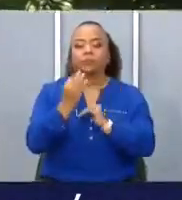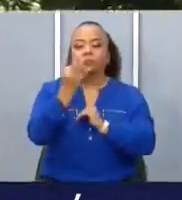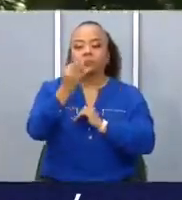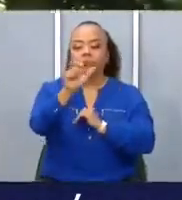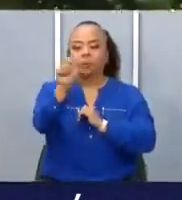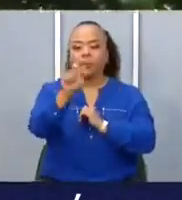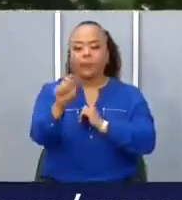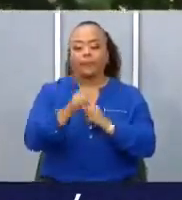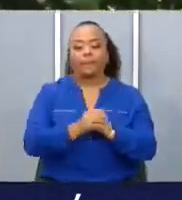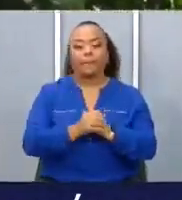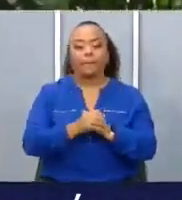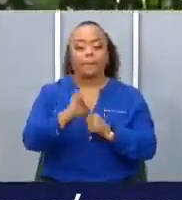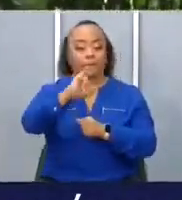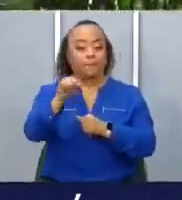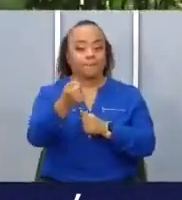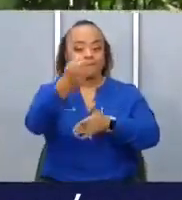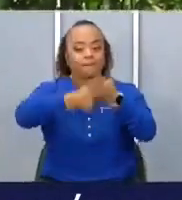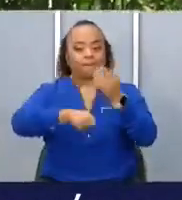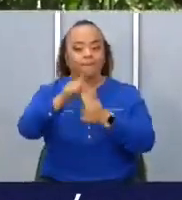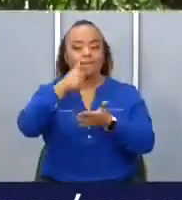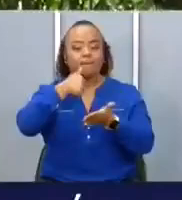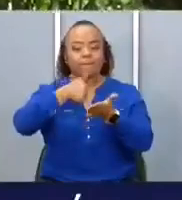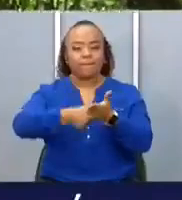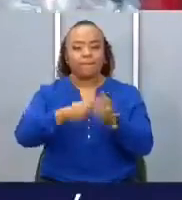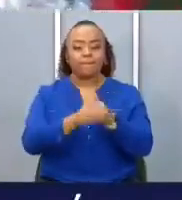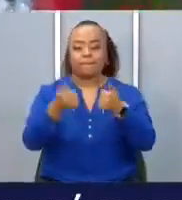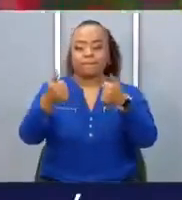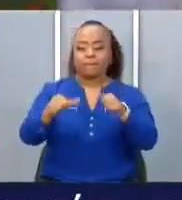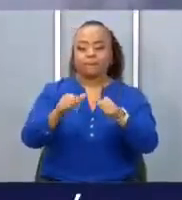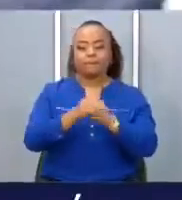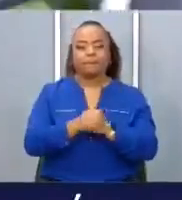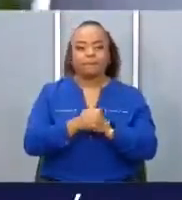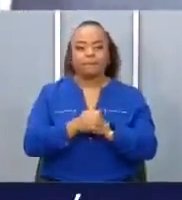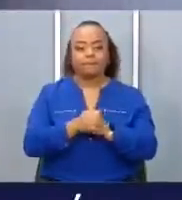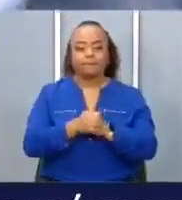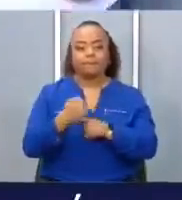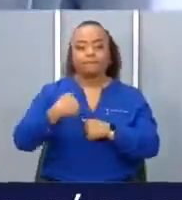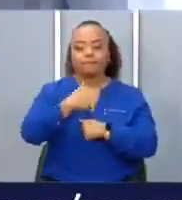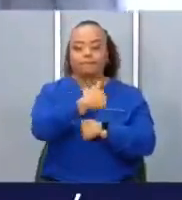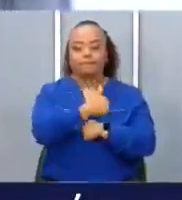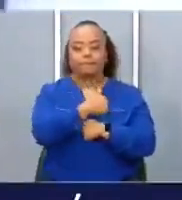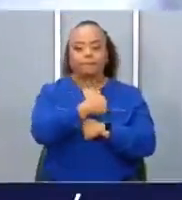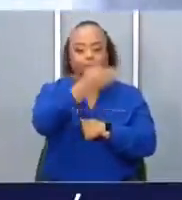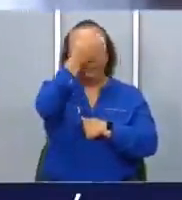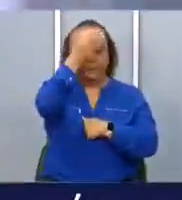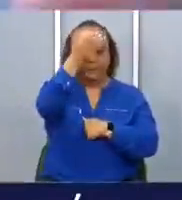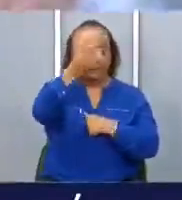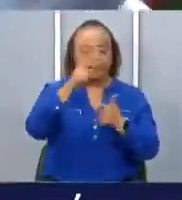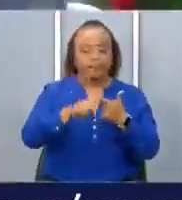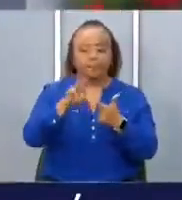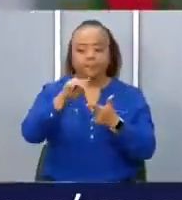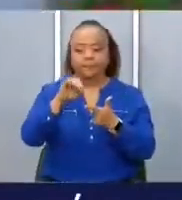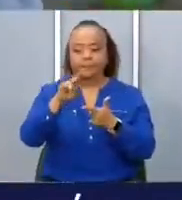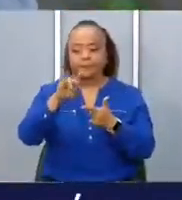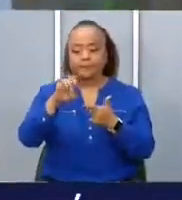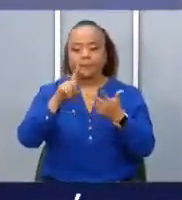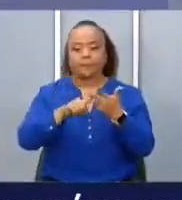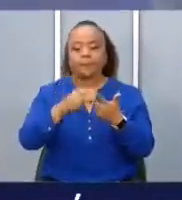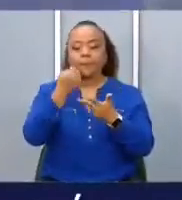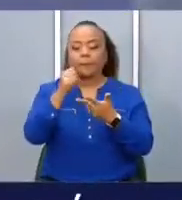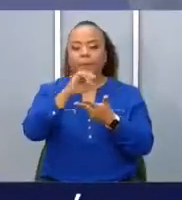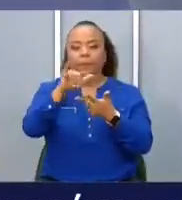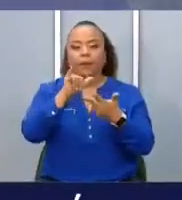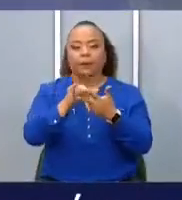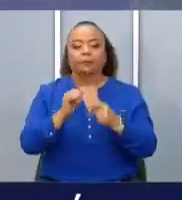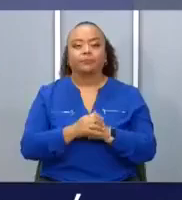próximos meses este jueves se firmó una carta de entendimiento entre el Ministerio de cultura el minae y la municipalidad